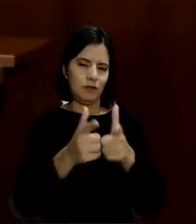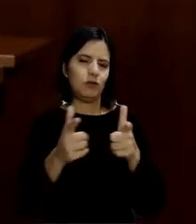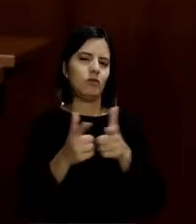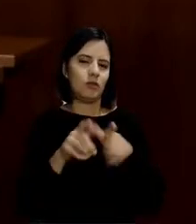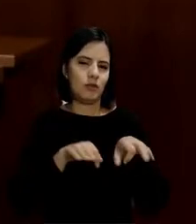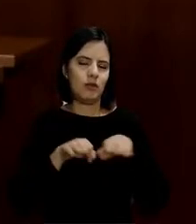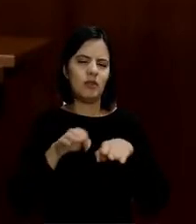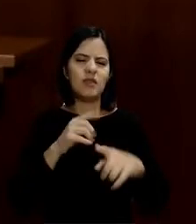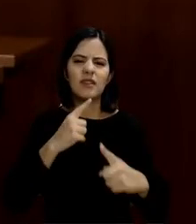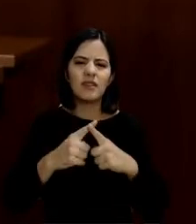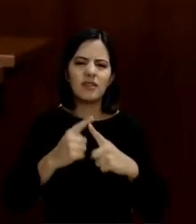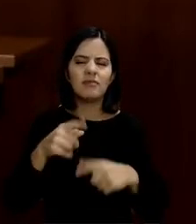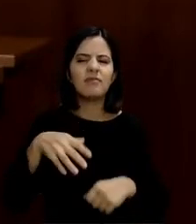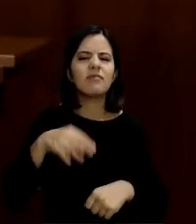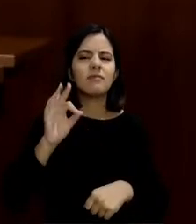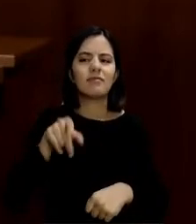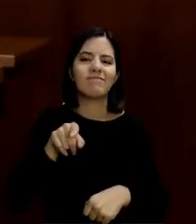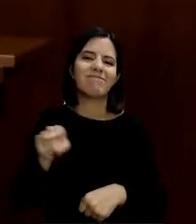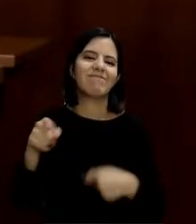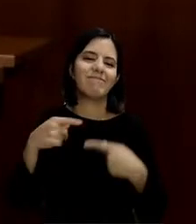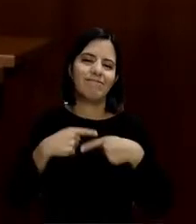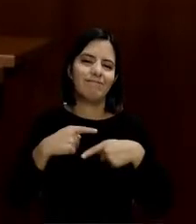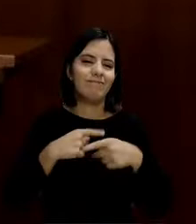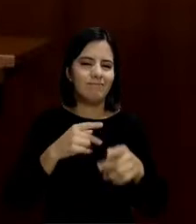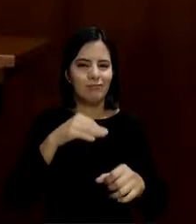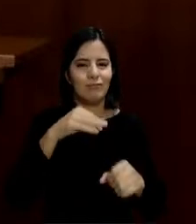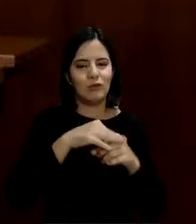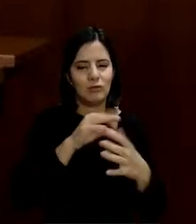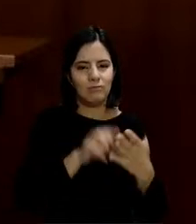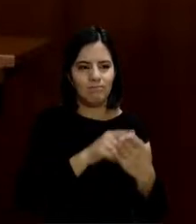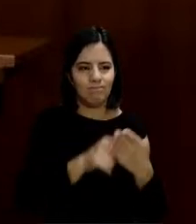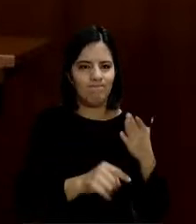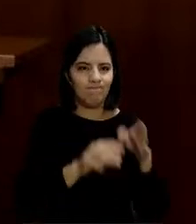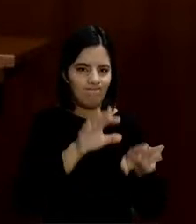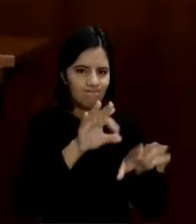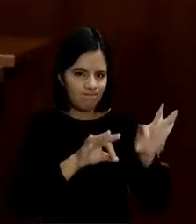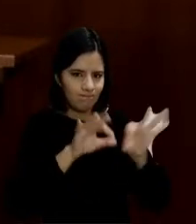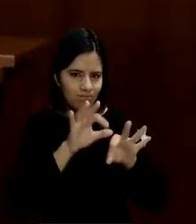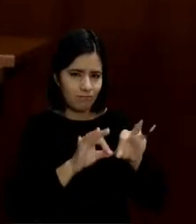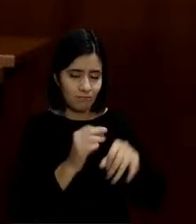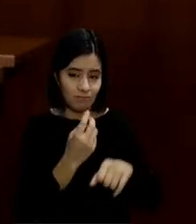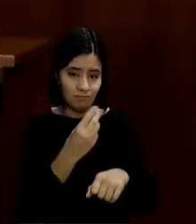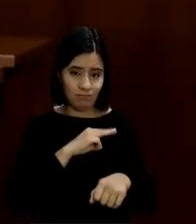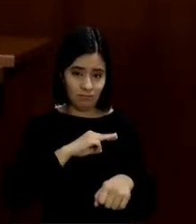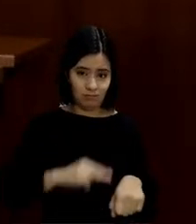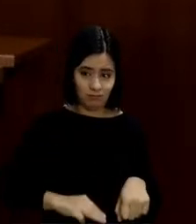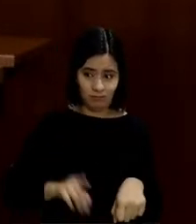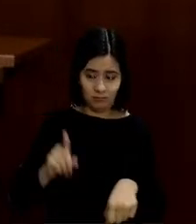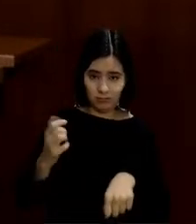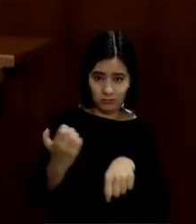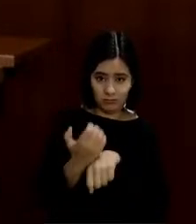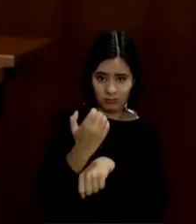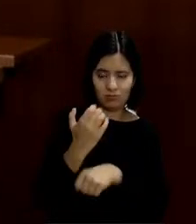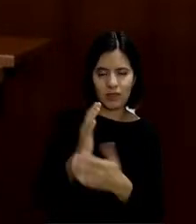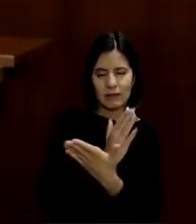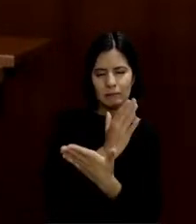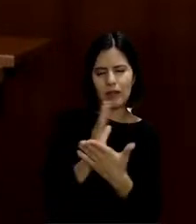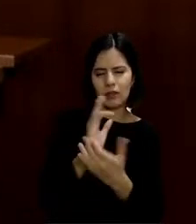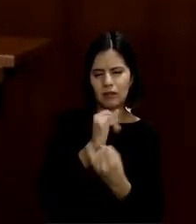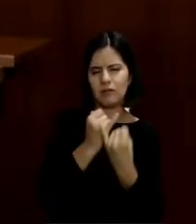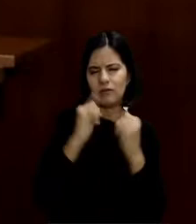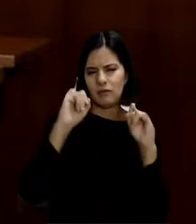intermedia entre este y el gobierno del estado. En ese sentido, en el año 2020, la